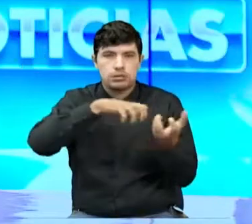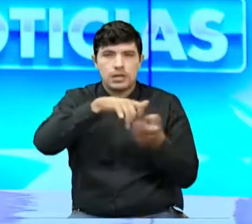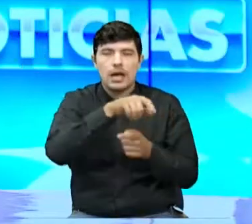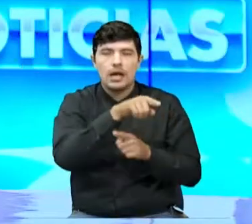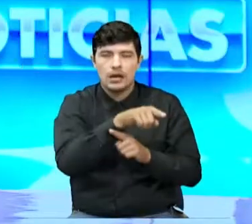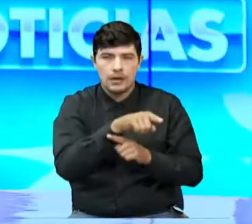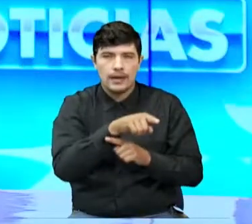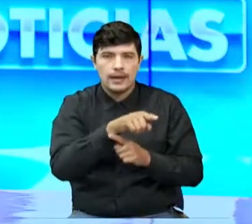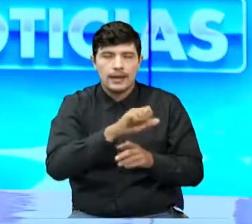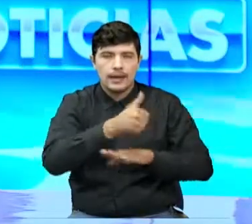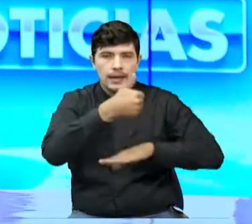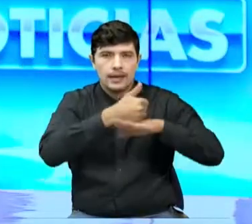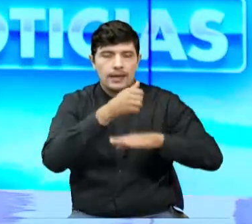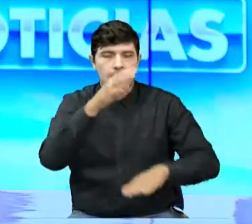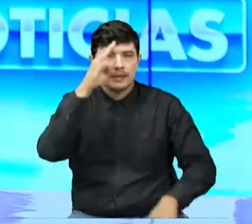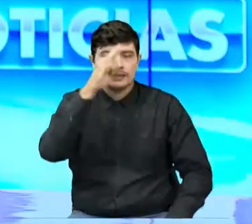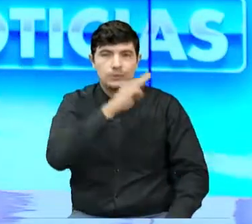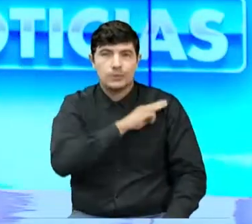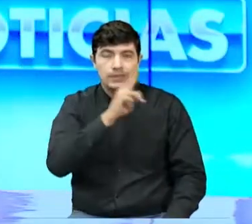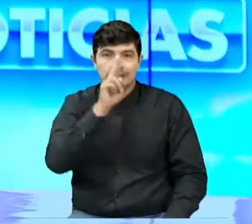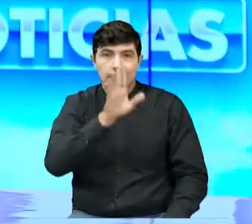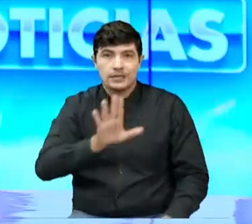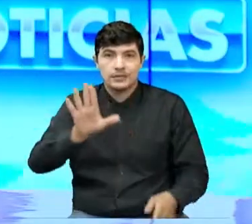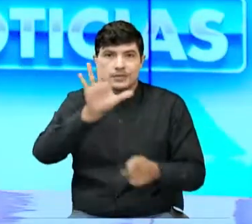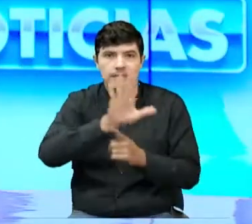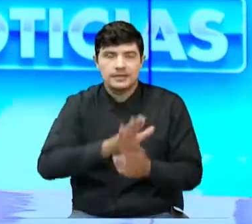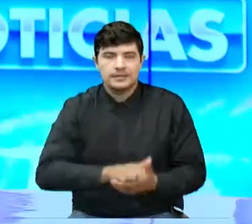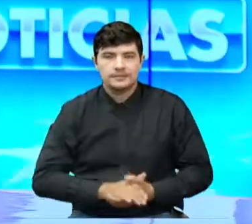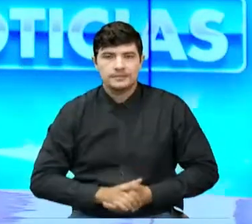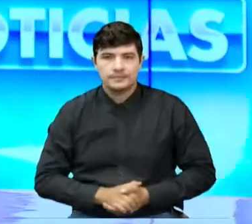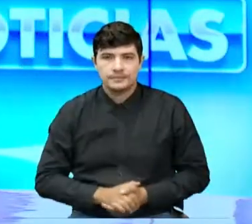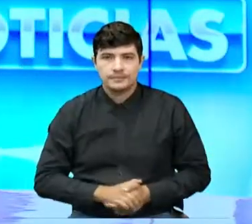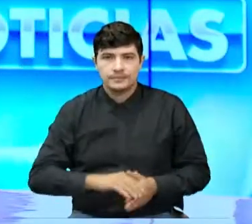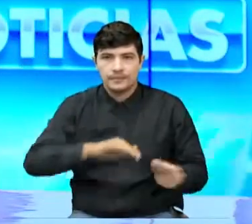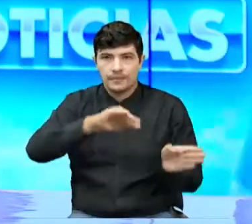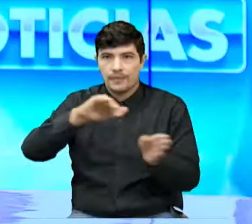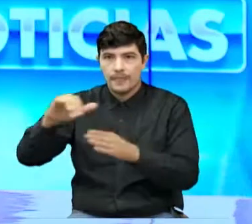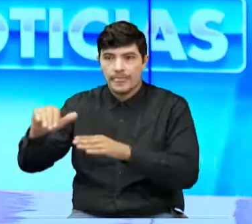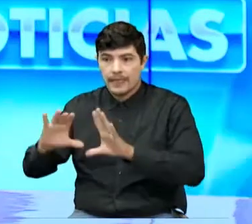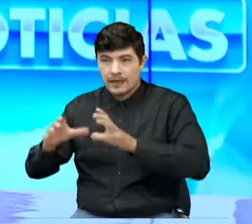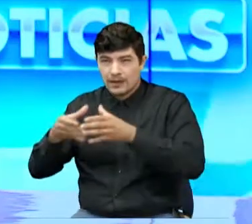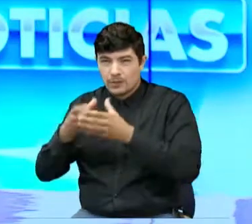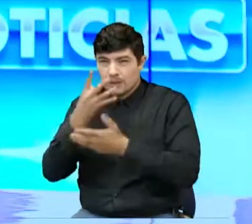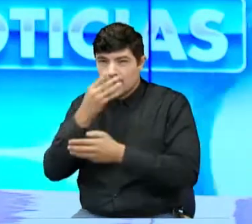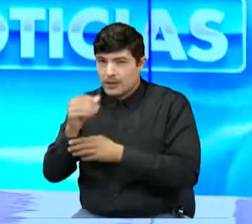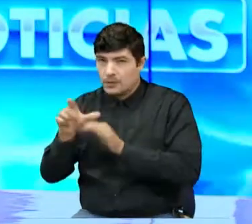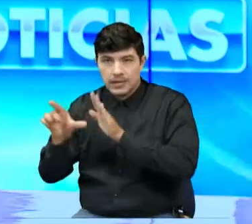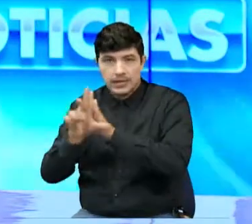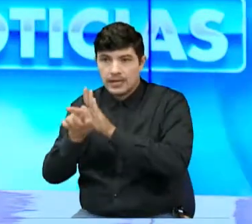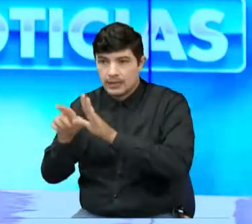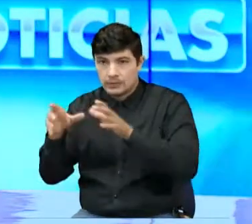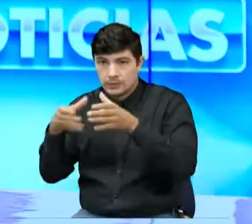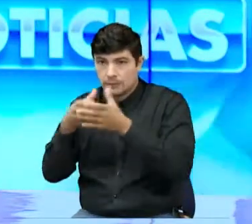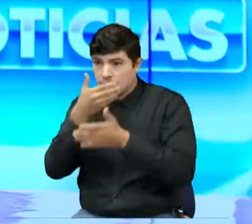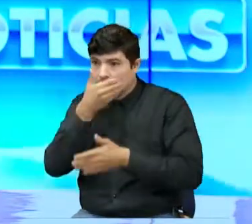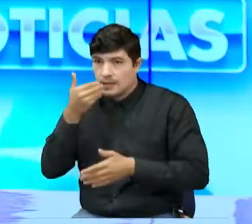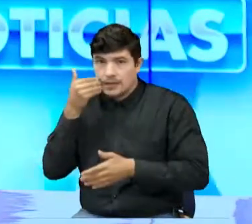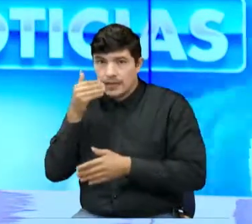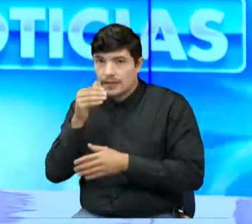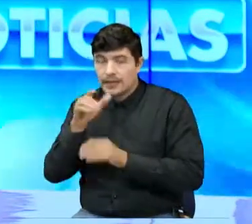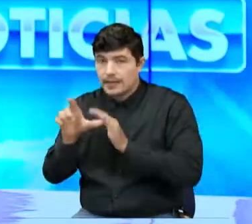y en otras noticias menores de edad continúan siendo reclutados de manera forzosa por los grupos armados ilegales en la región del catatumbo